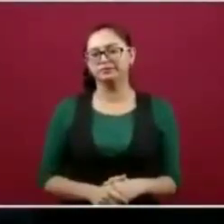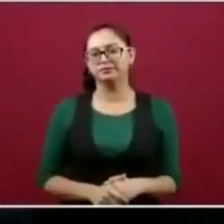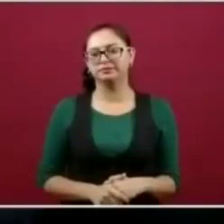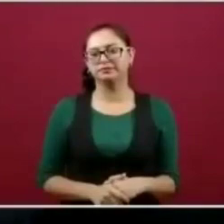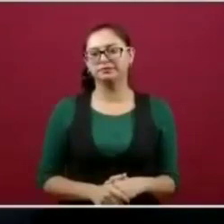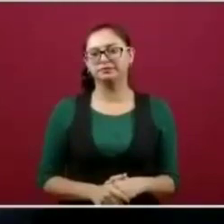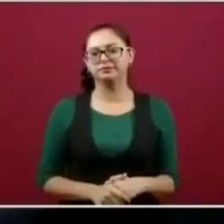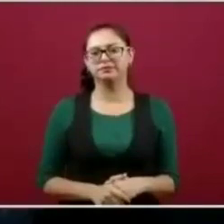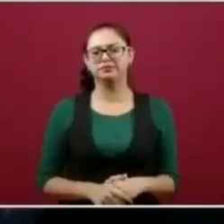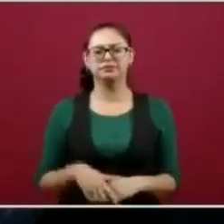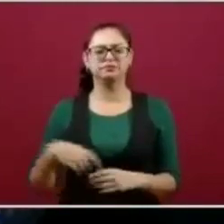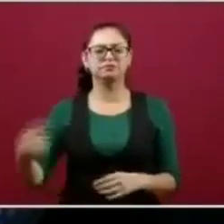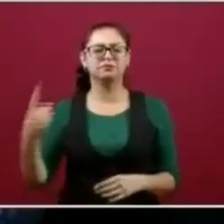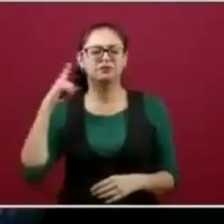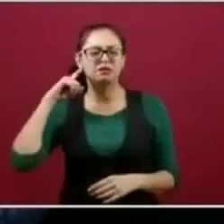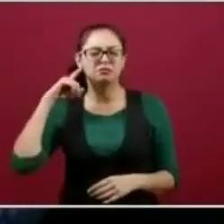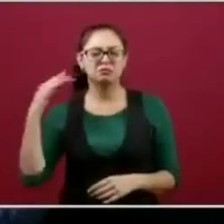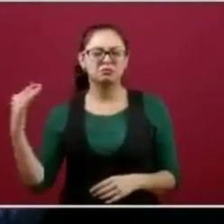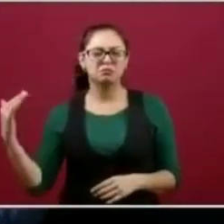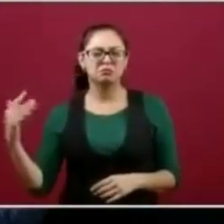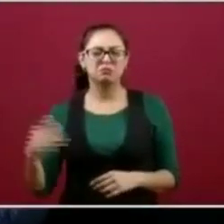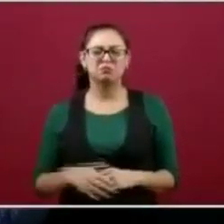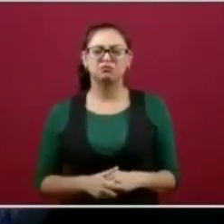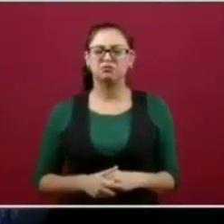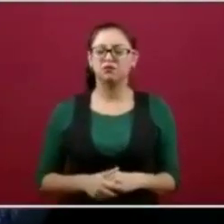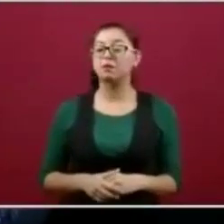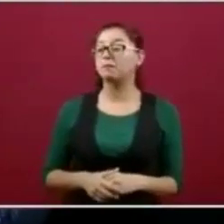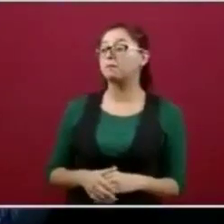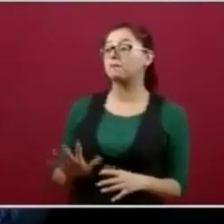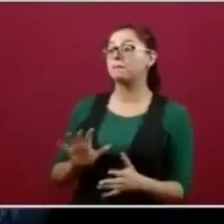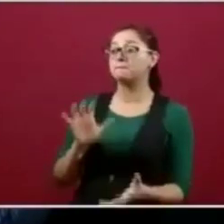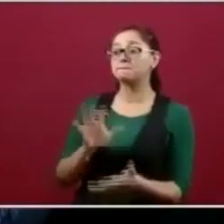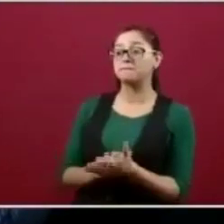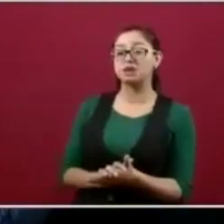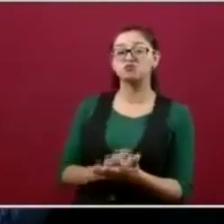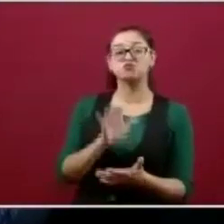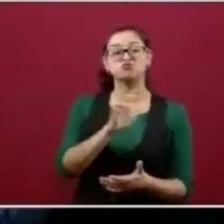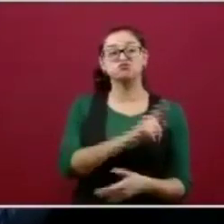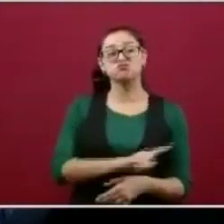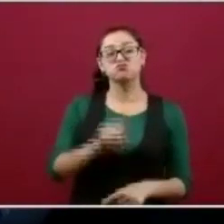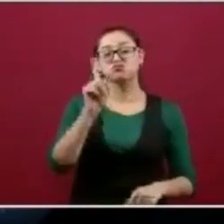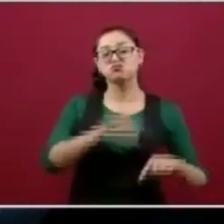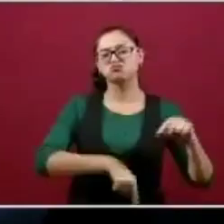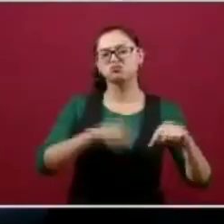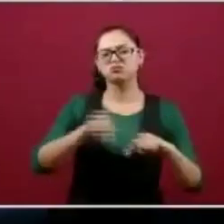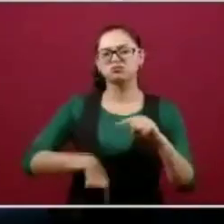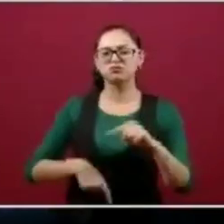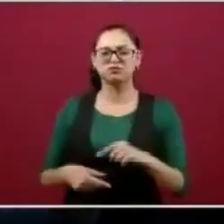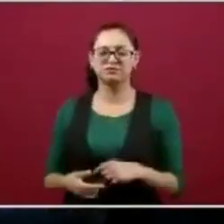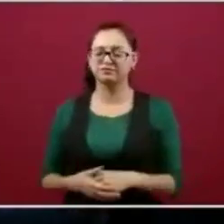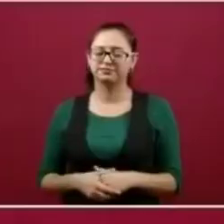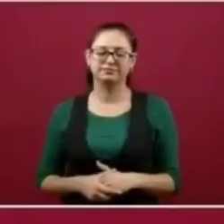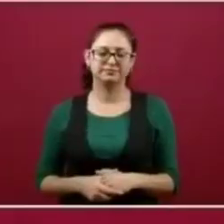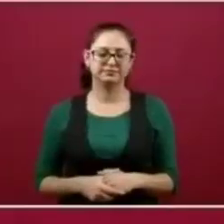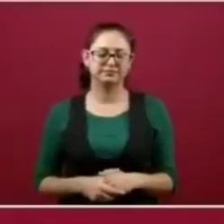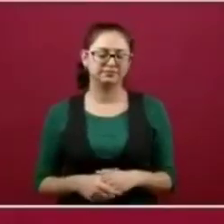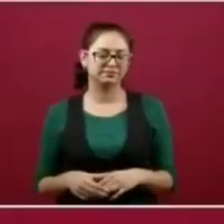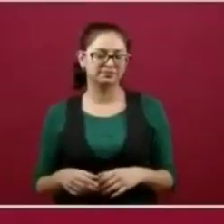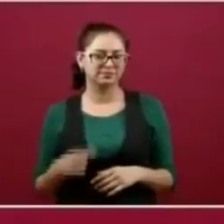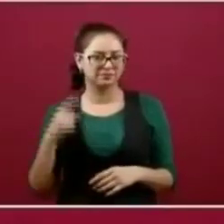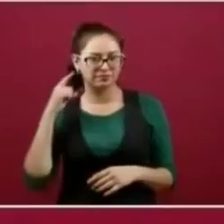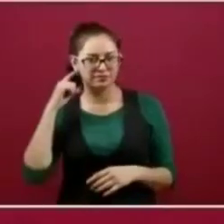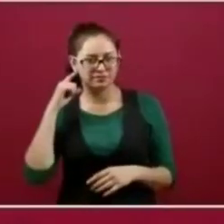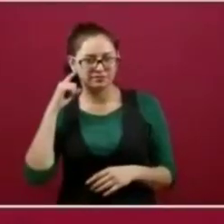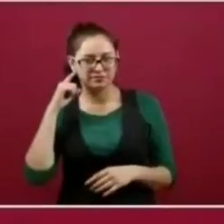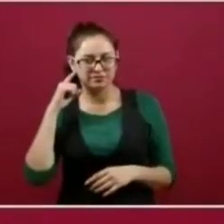se está renovando de la institución, secretaria? La gran mayoría, la gran mayoría. ¿Y en qué medios? En todas